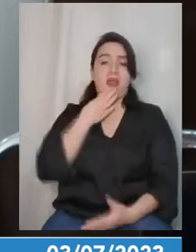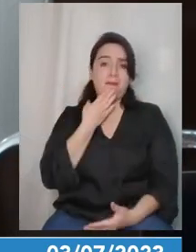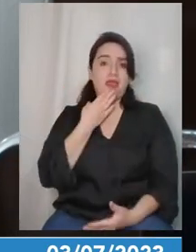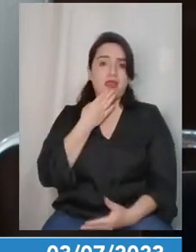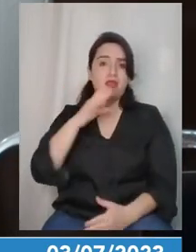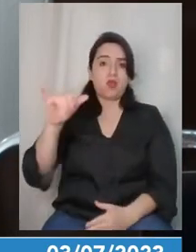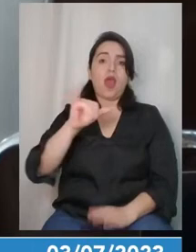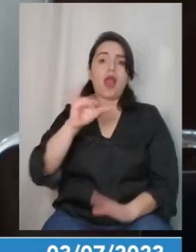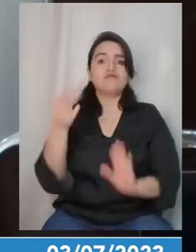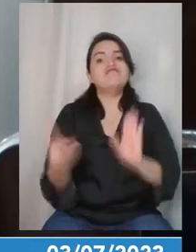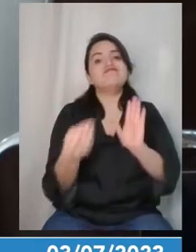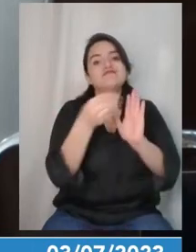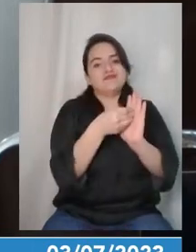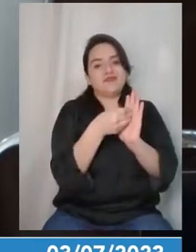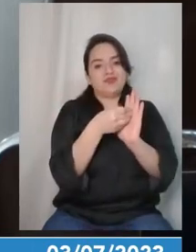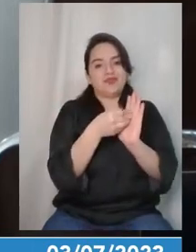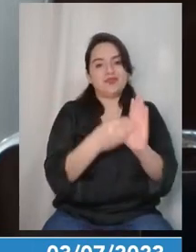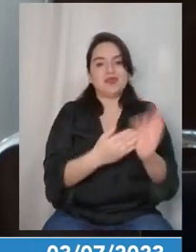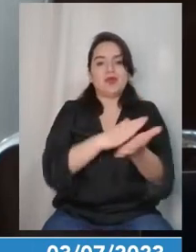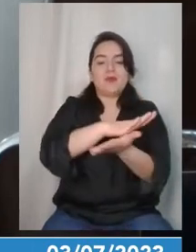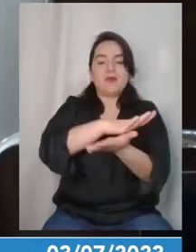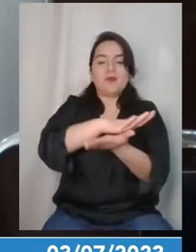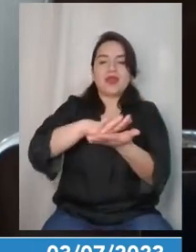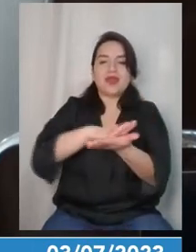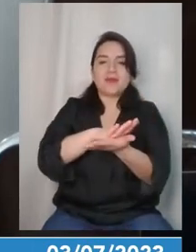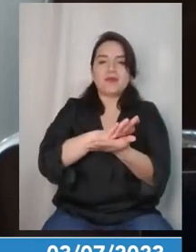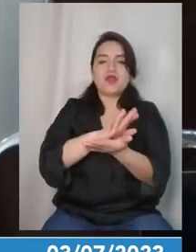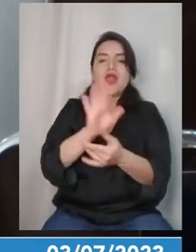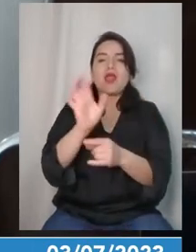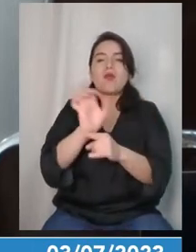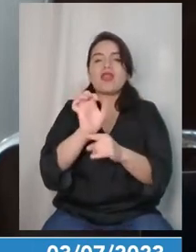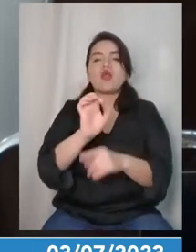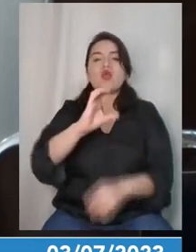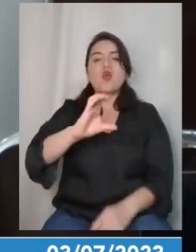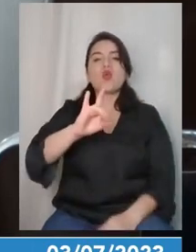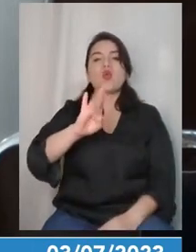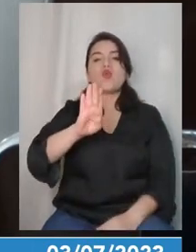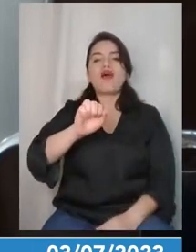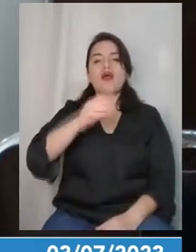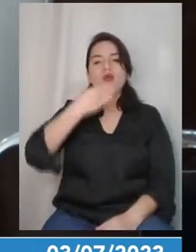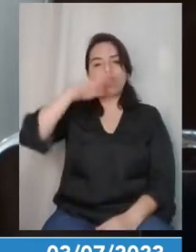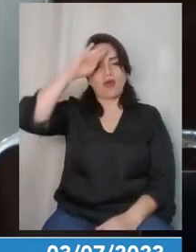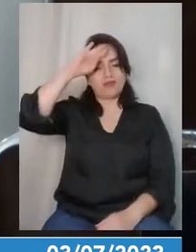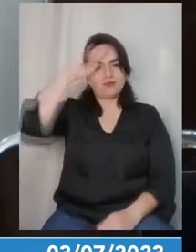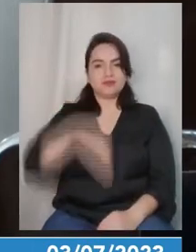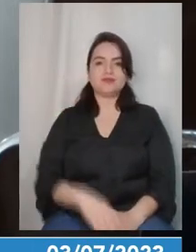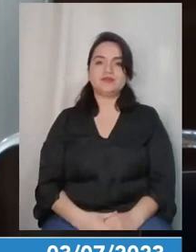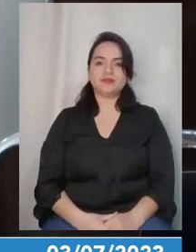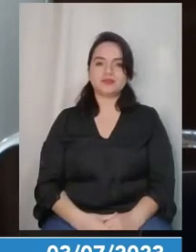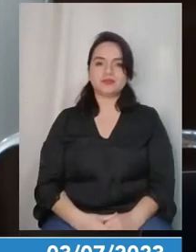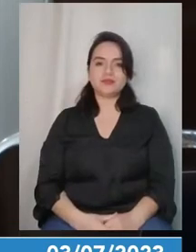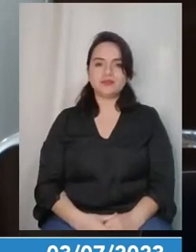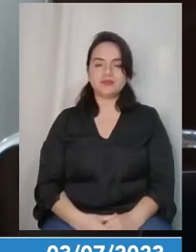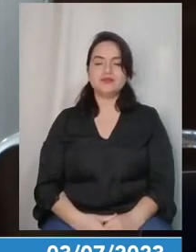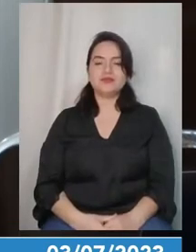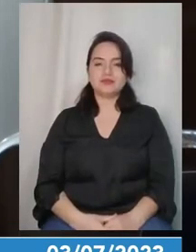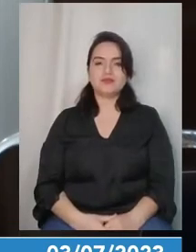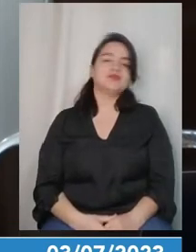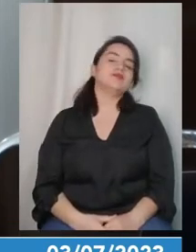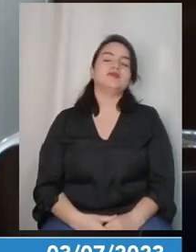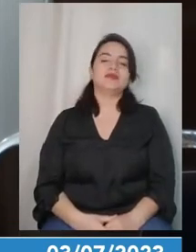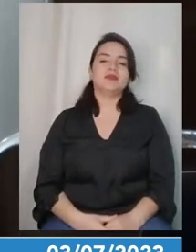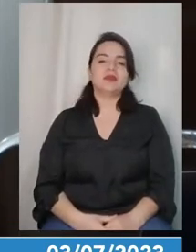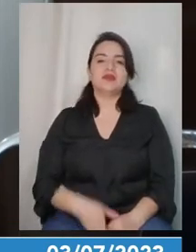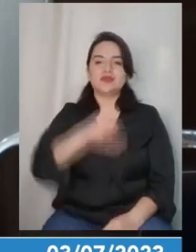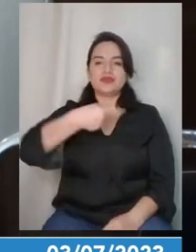Por ejemplo, puede ser Ecuador o podría serlo Cuba, ¿ya? Efectivamente nos parece que es un buen avance incorporar a